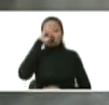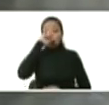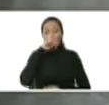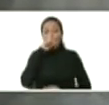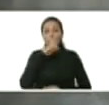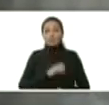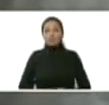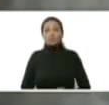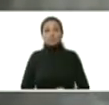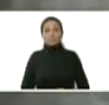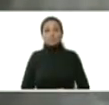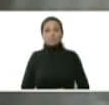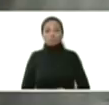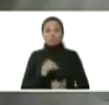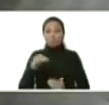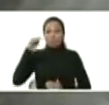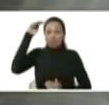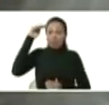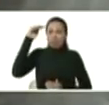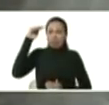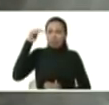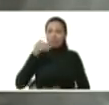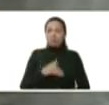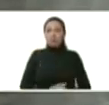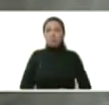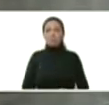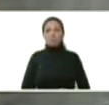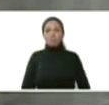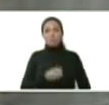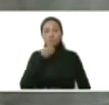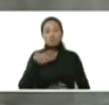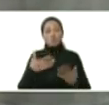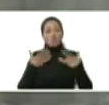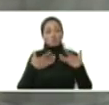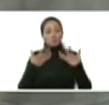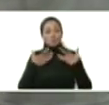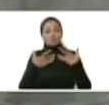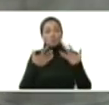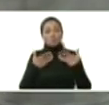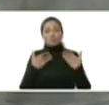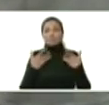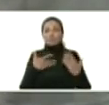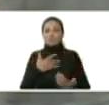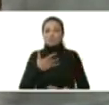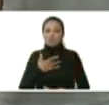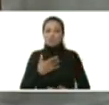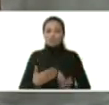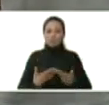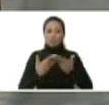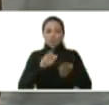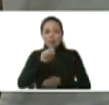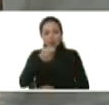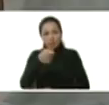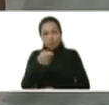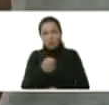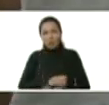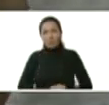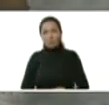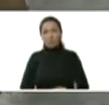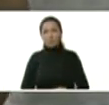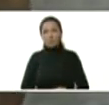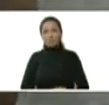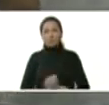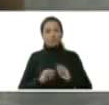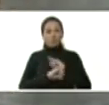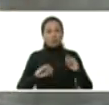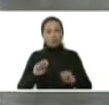Cuatro. Está grande, ¿verdad? Salió alta. Bueno, me da mucha alegría poder entregar las llaves. Ya se